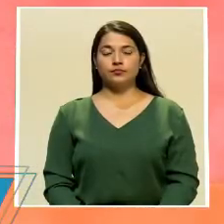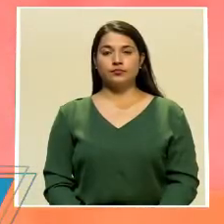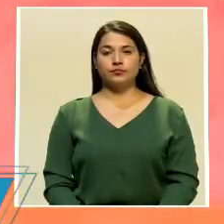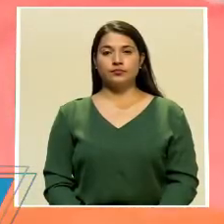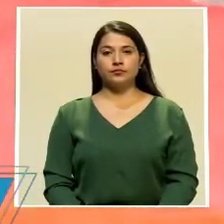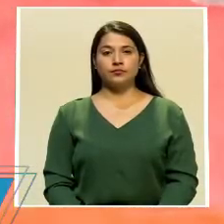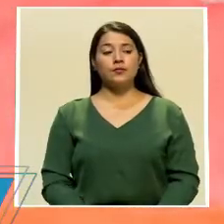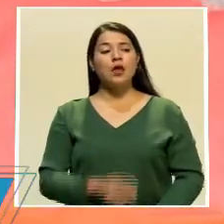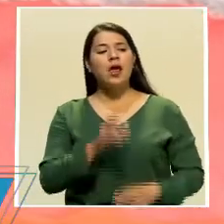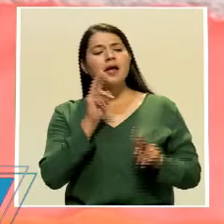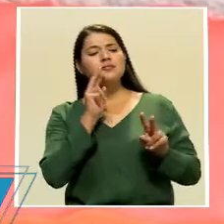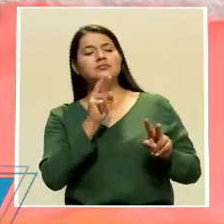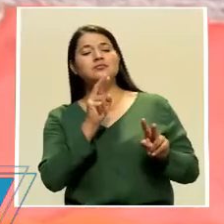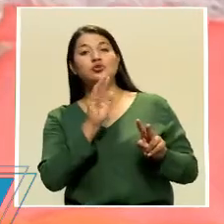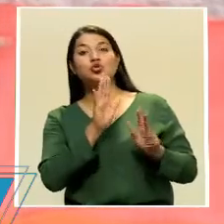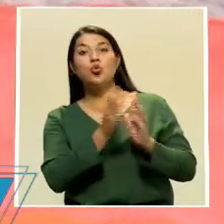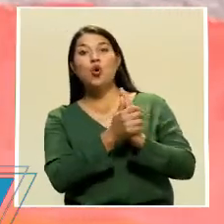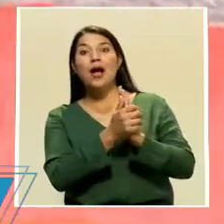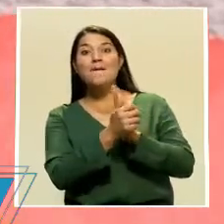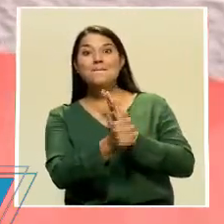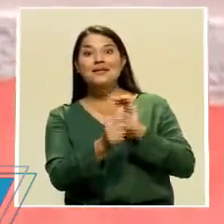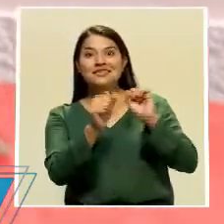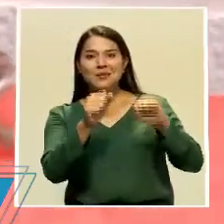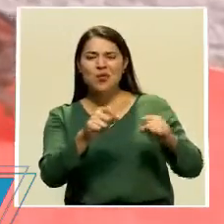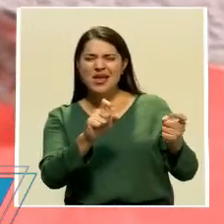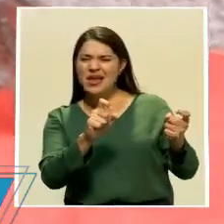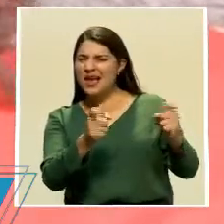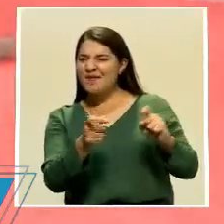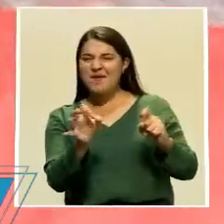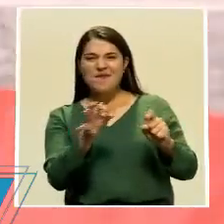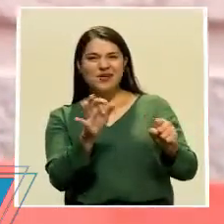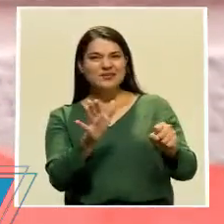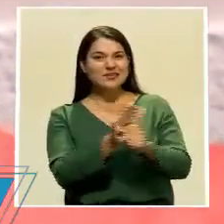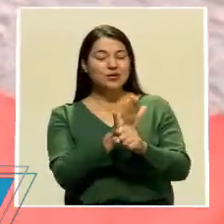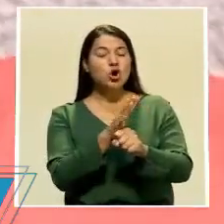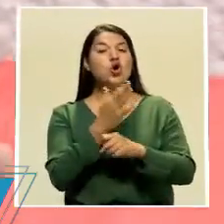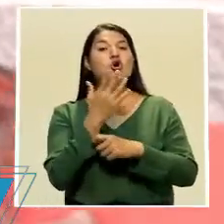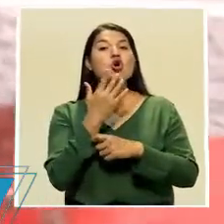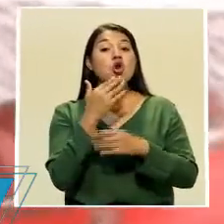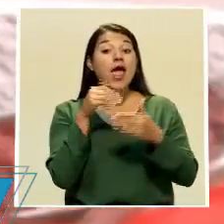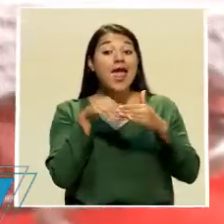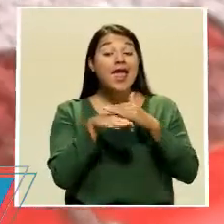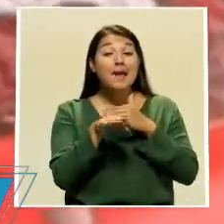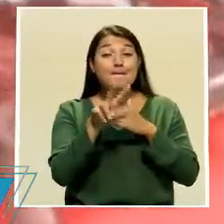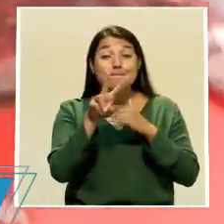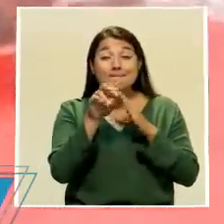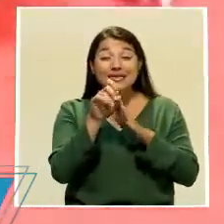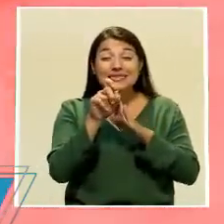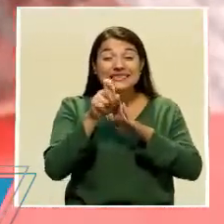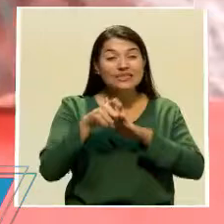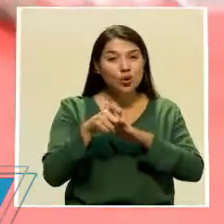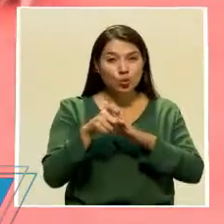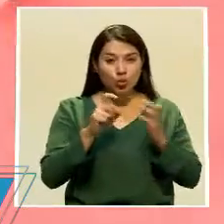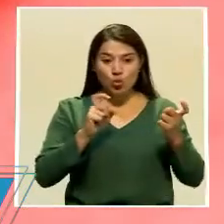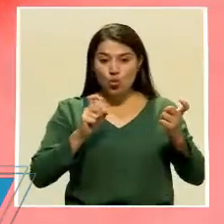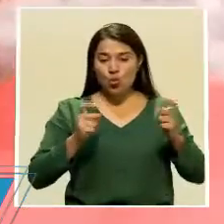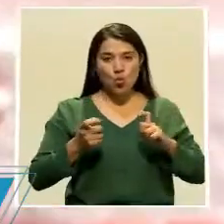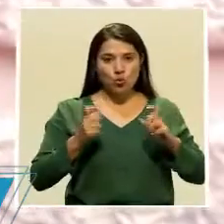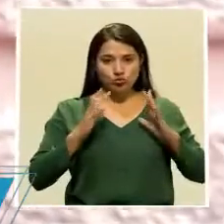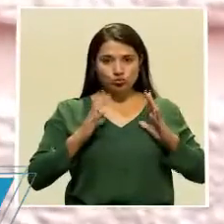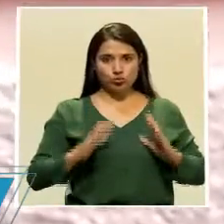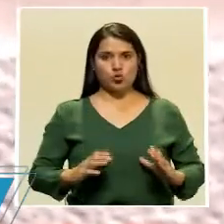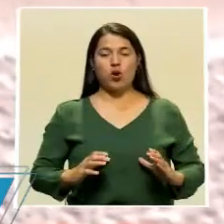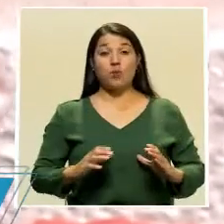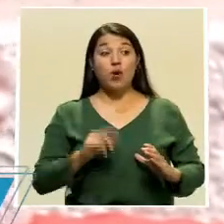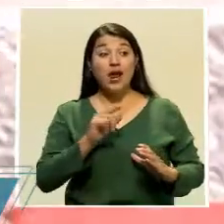Es reconocido por su capacidad de cambiar completamente en tan solo 20 segundos el color de su cuerpo. Le